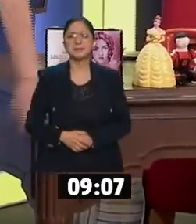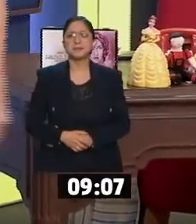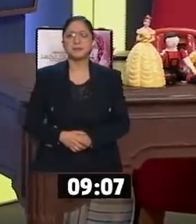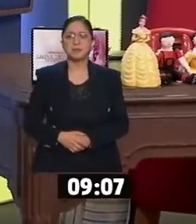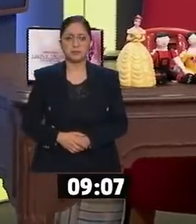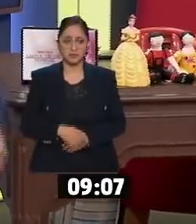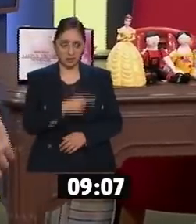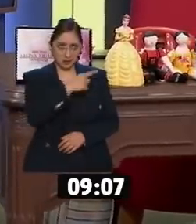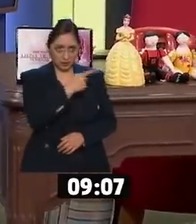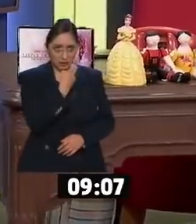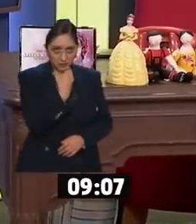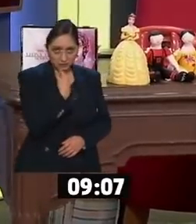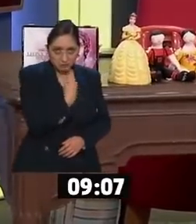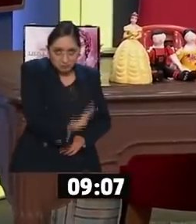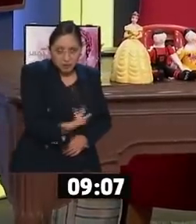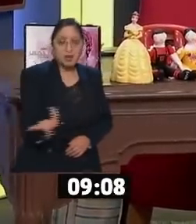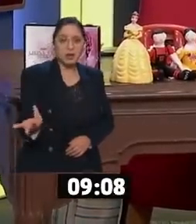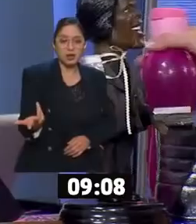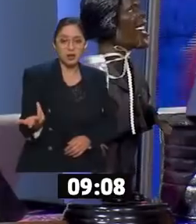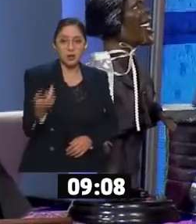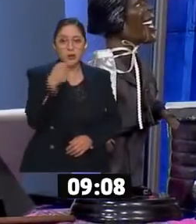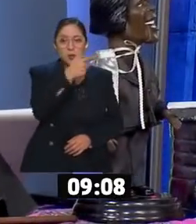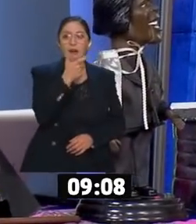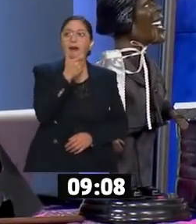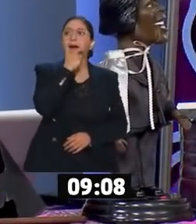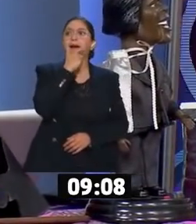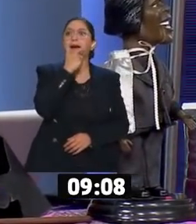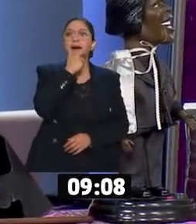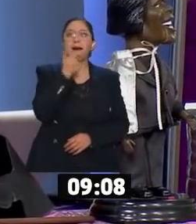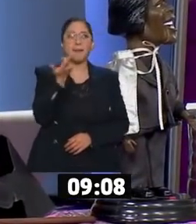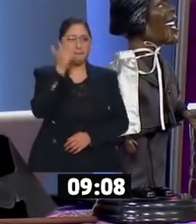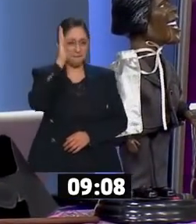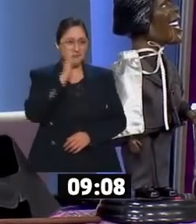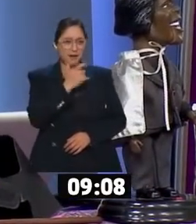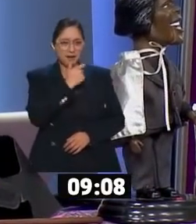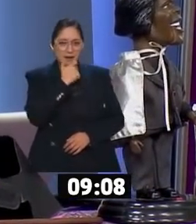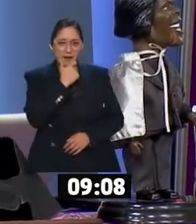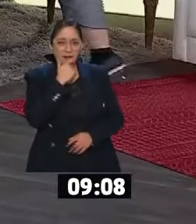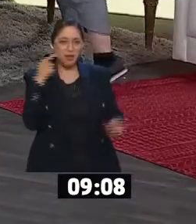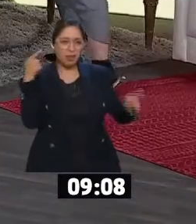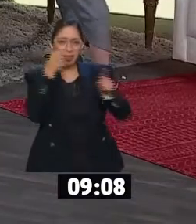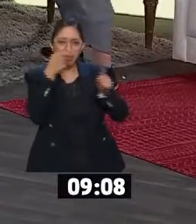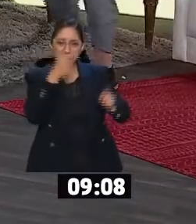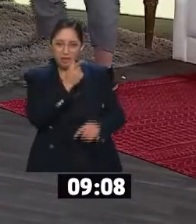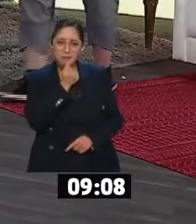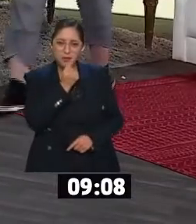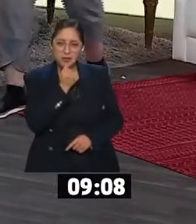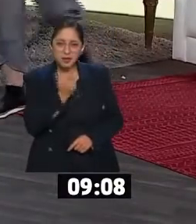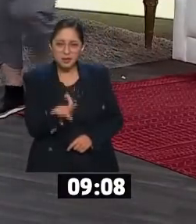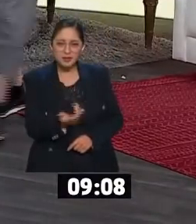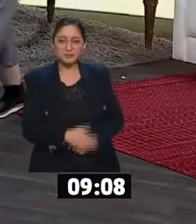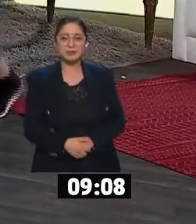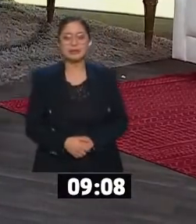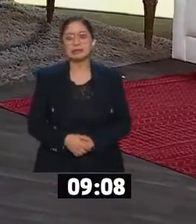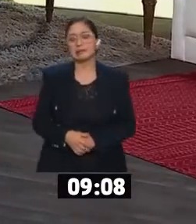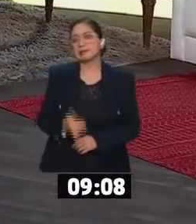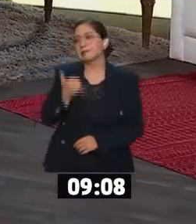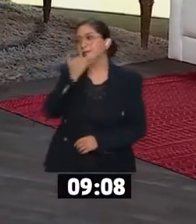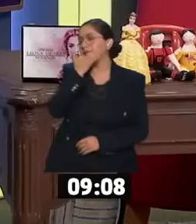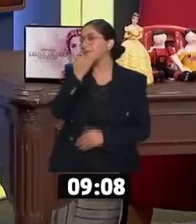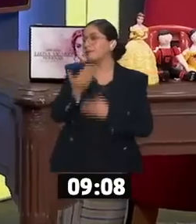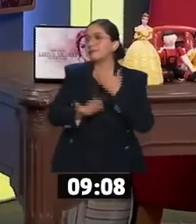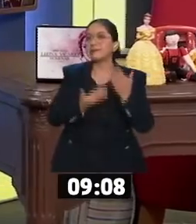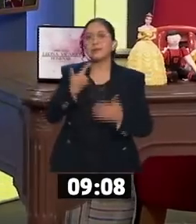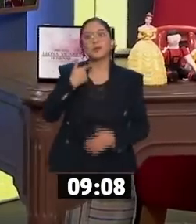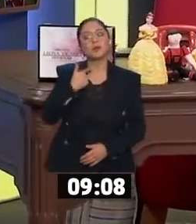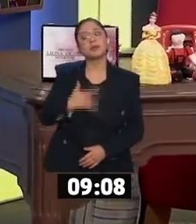gusto, señora? O sea, la verdad, La verdad es que, mire, no pueden uno no reírse, perdóneme. Yo sé